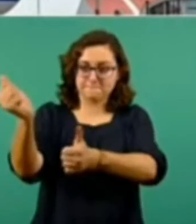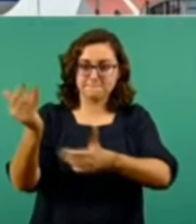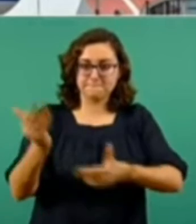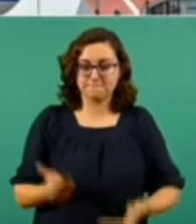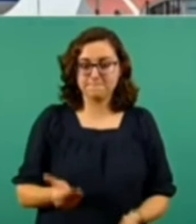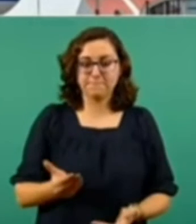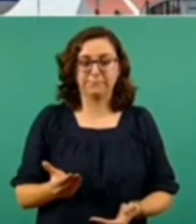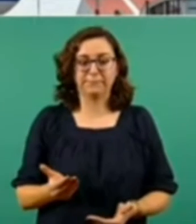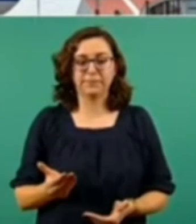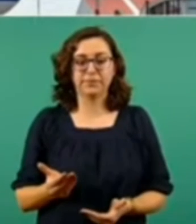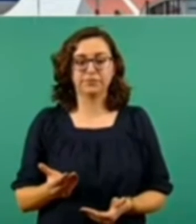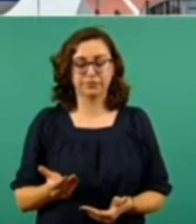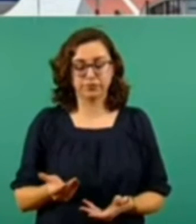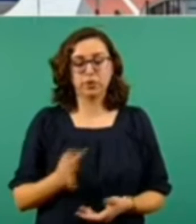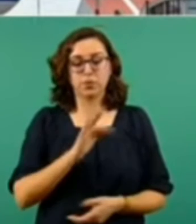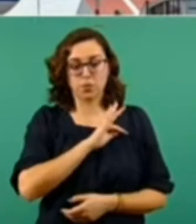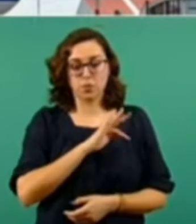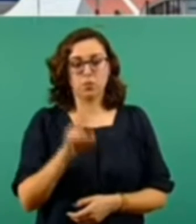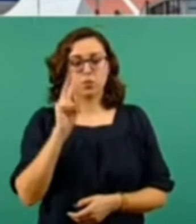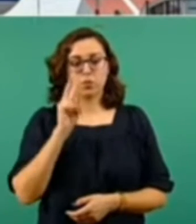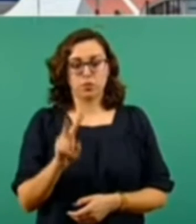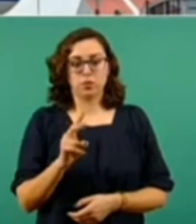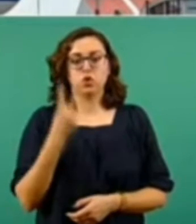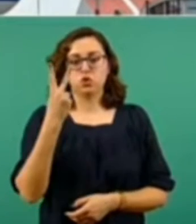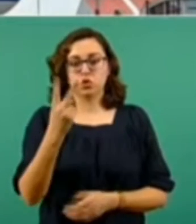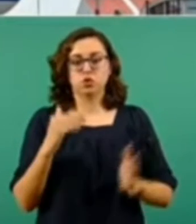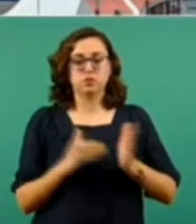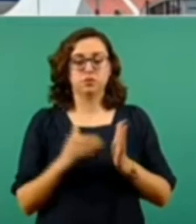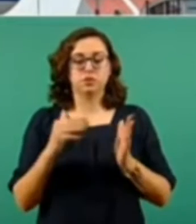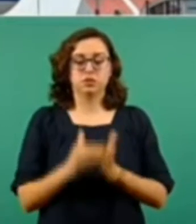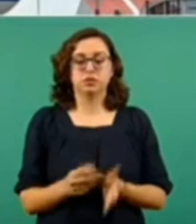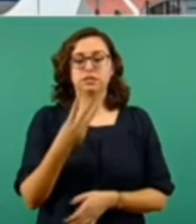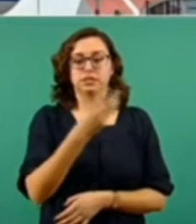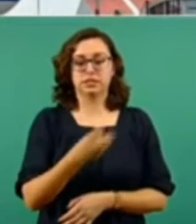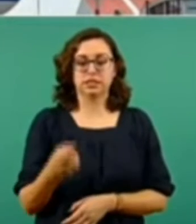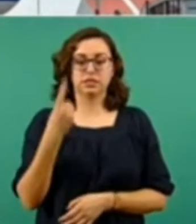la Salud. Y vean ustedes, se recibieron